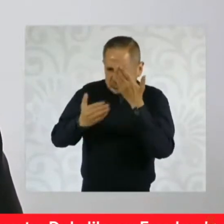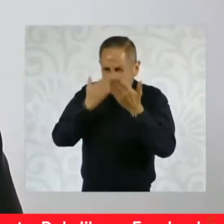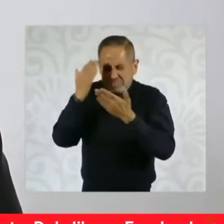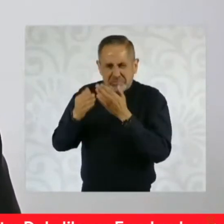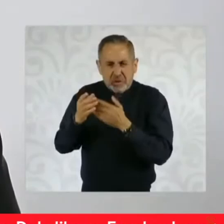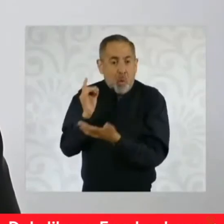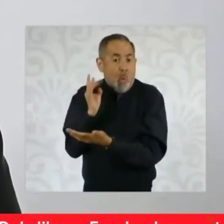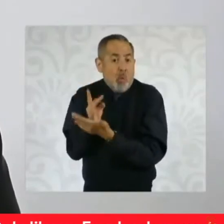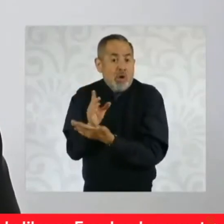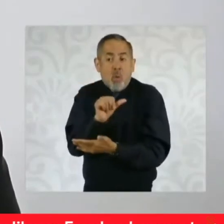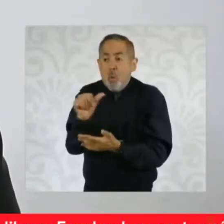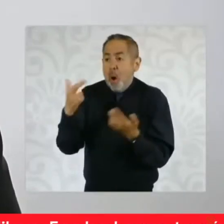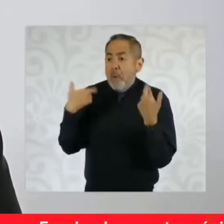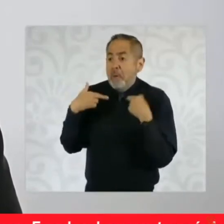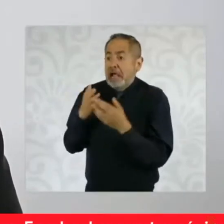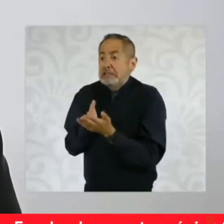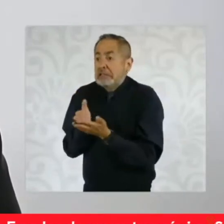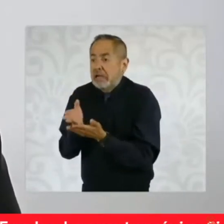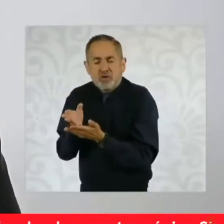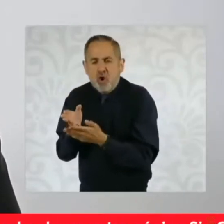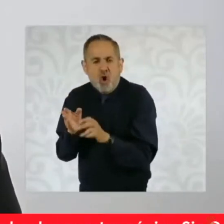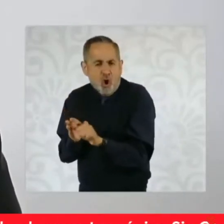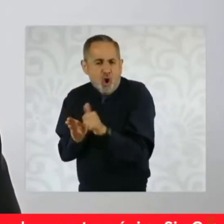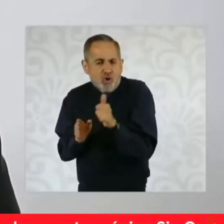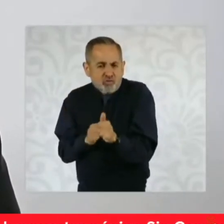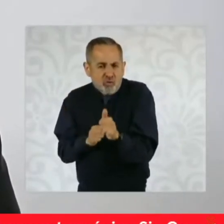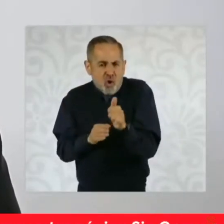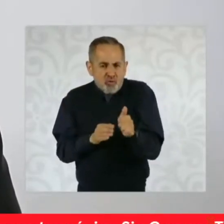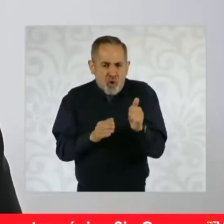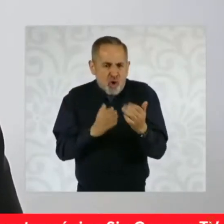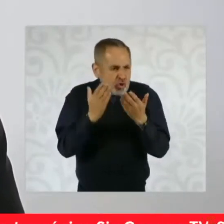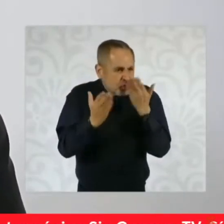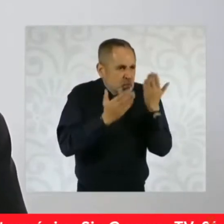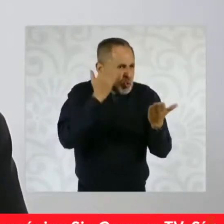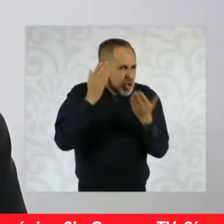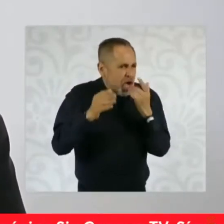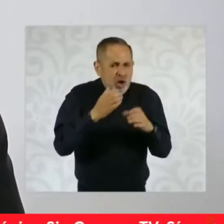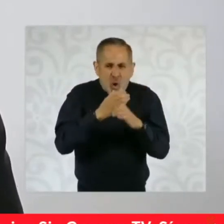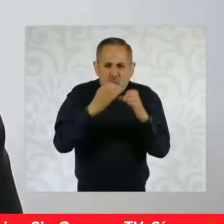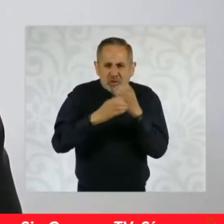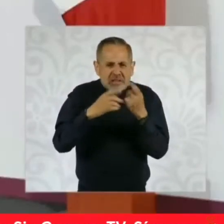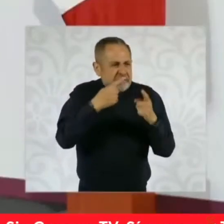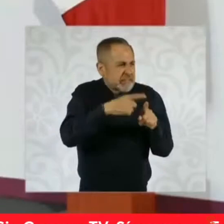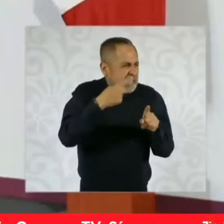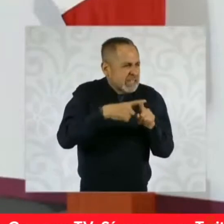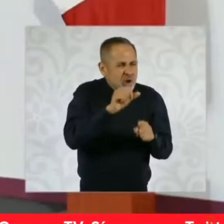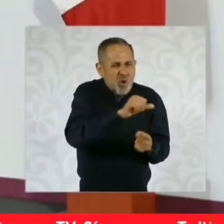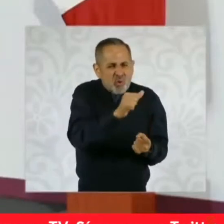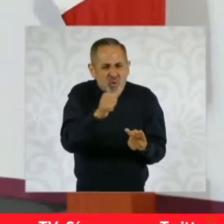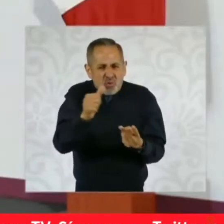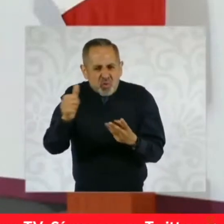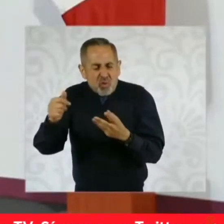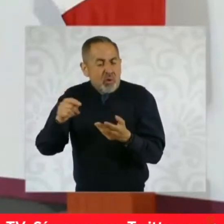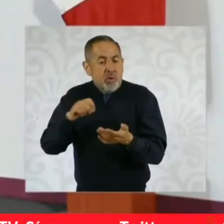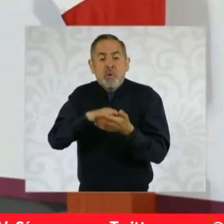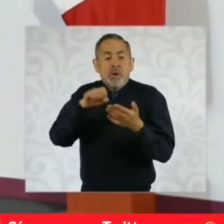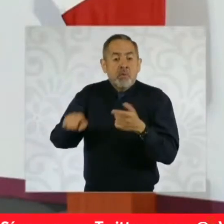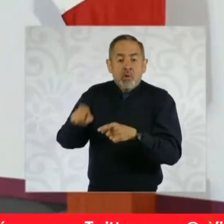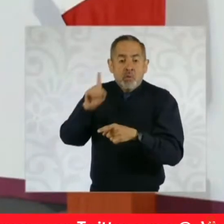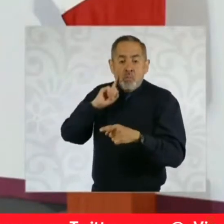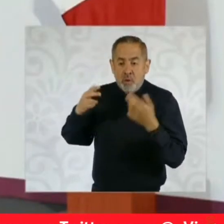estas otras profesiones que, además de todo, pues tenían esta problemática, en el caso de Matilde Montoya, pues de que